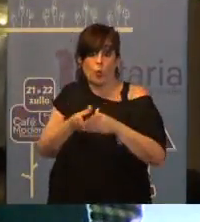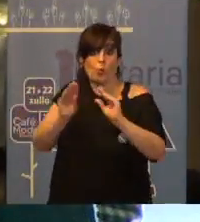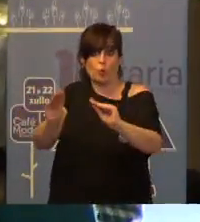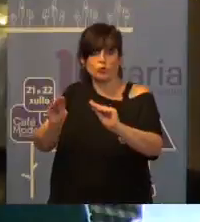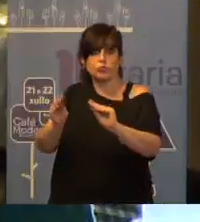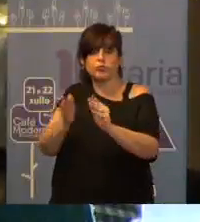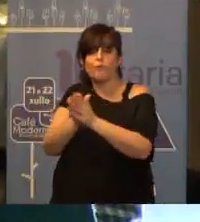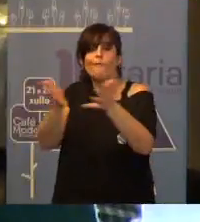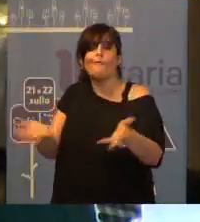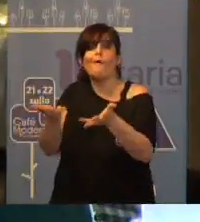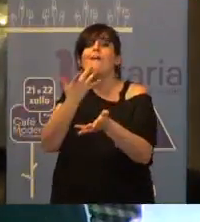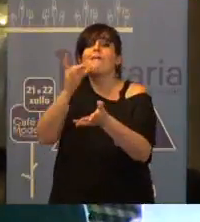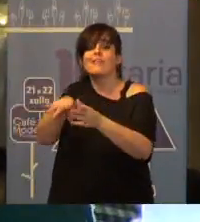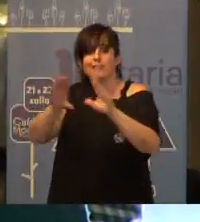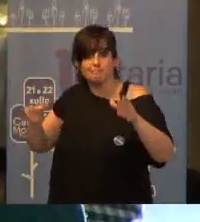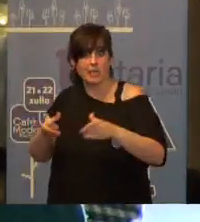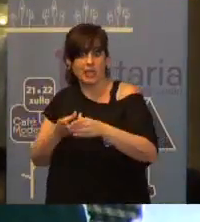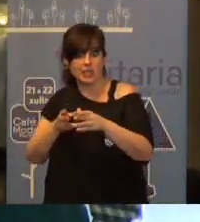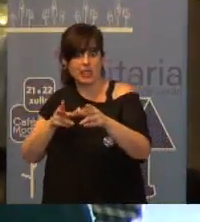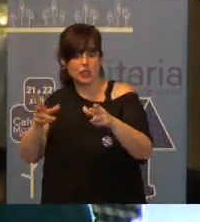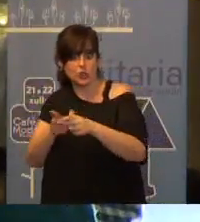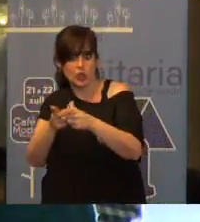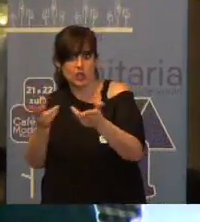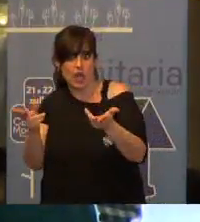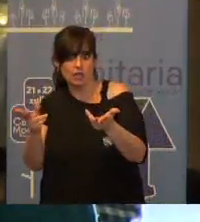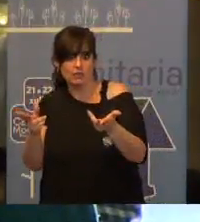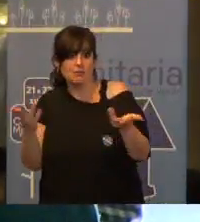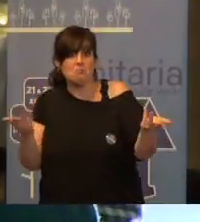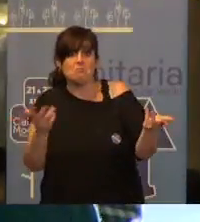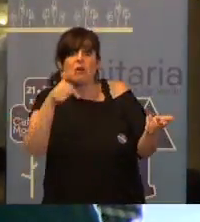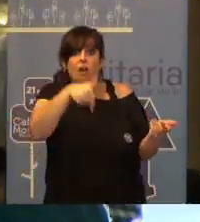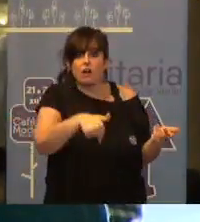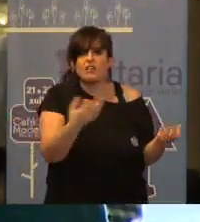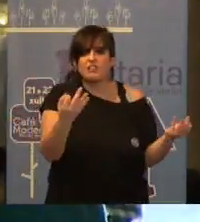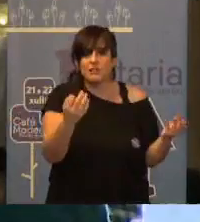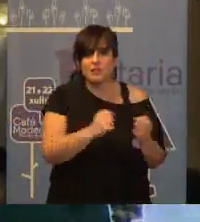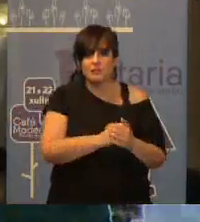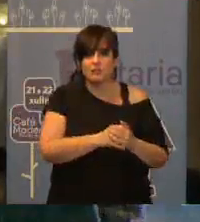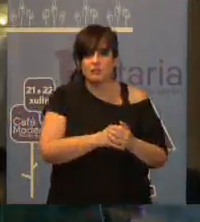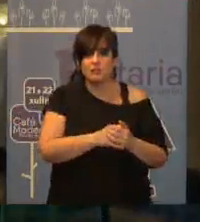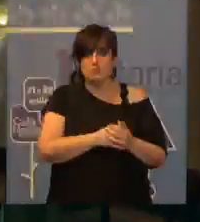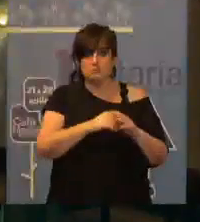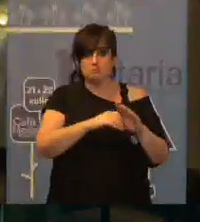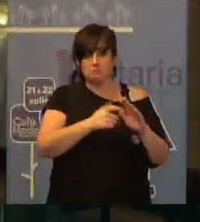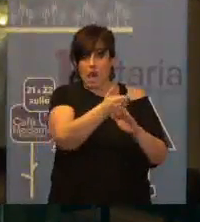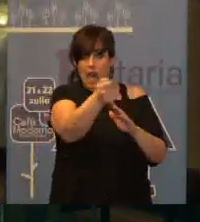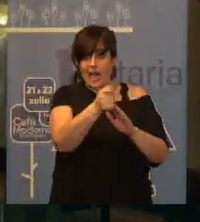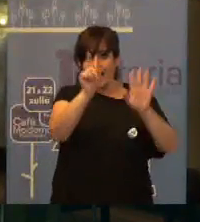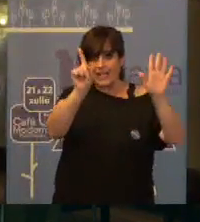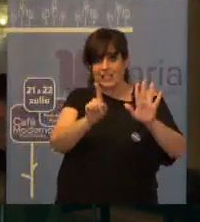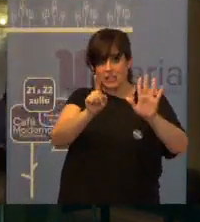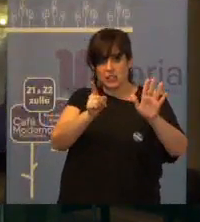sociales. Chávez tuvo exército, e aquí que había? Que había? A Sexta, que era o que nos estaba